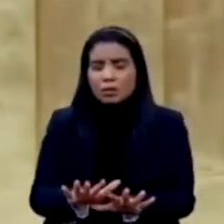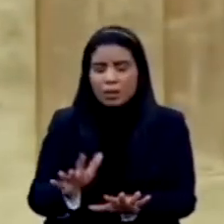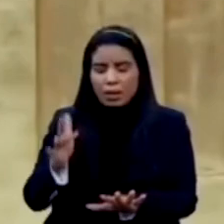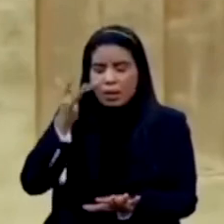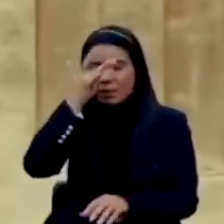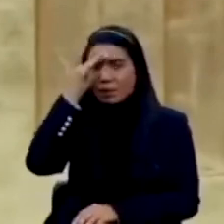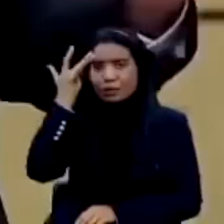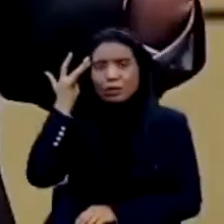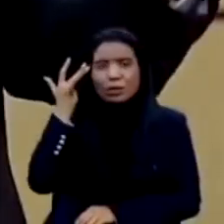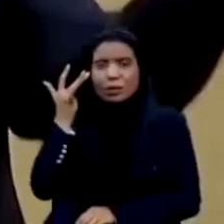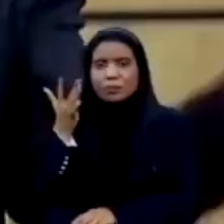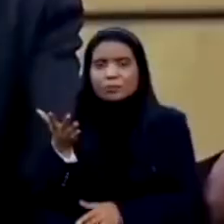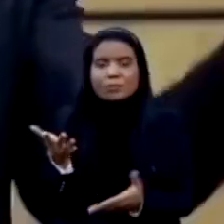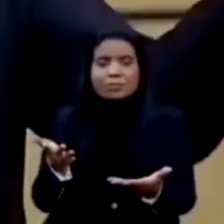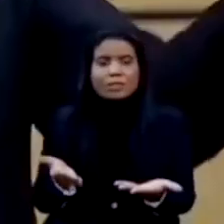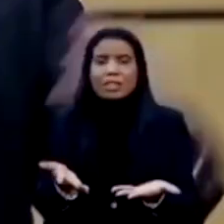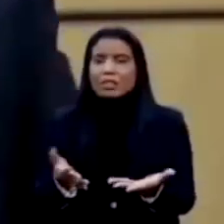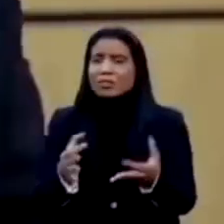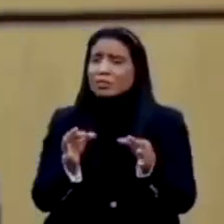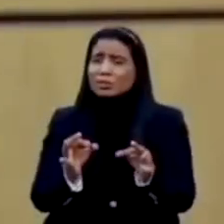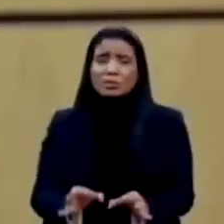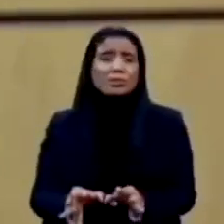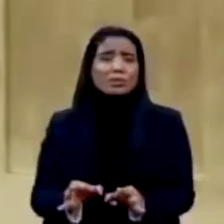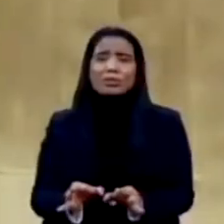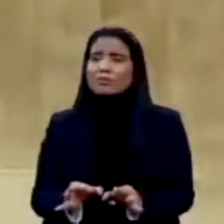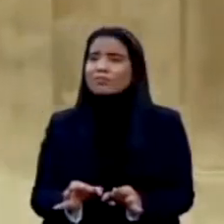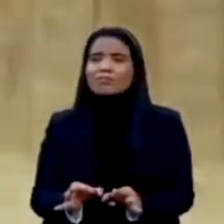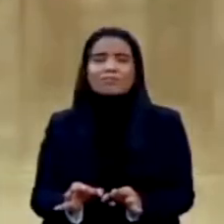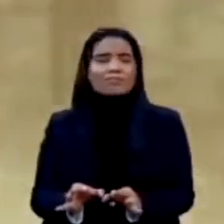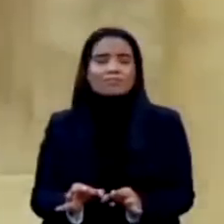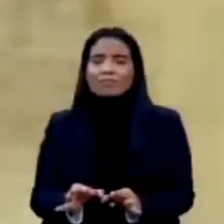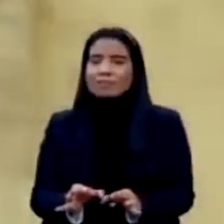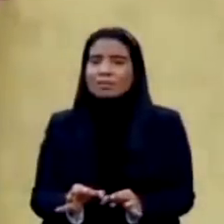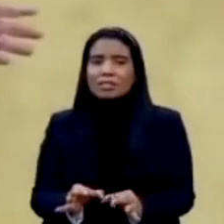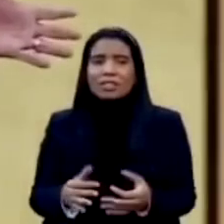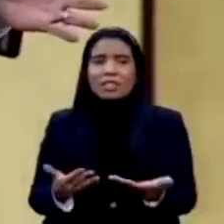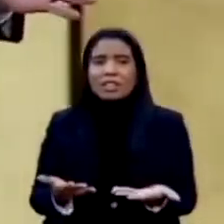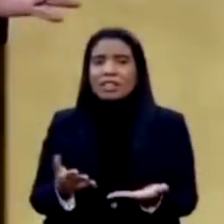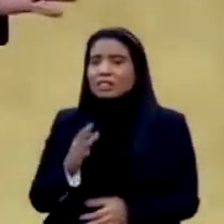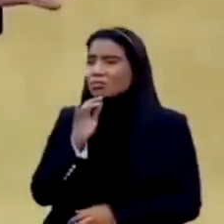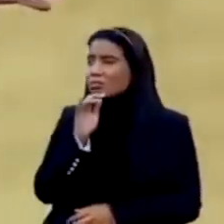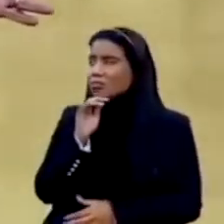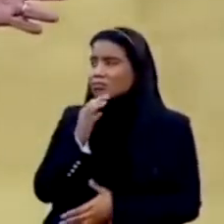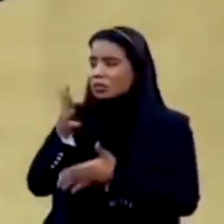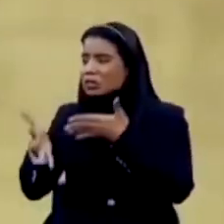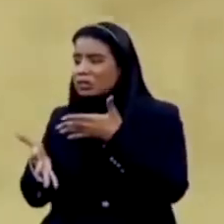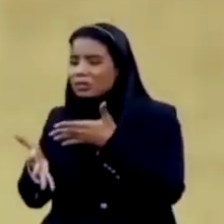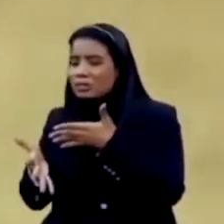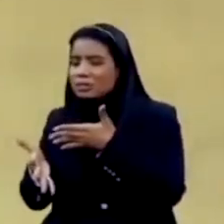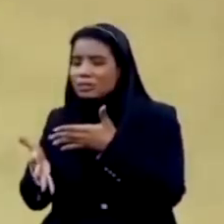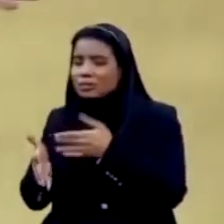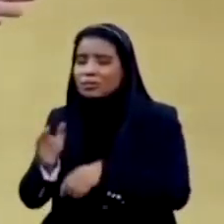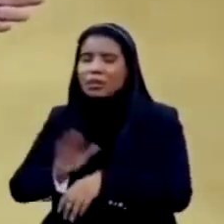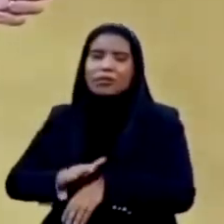ella no se torna justa delante de dios ella no tiene palabra ella no